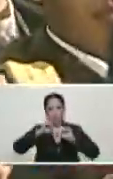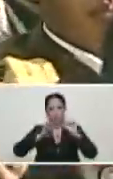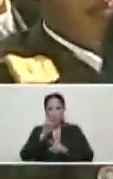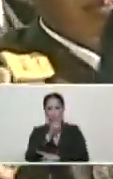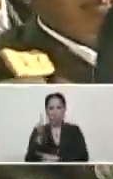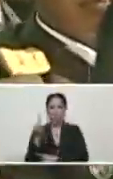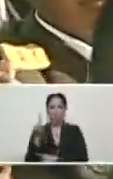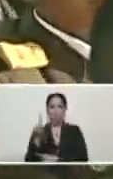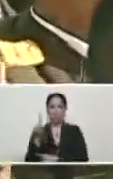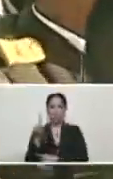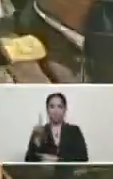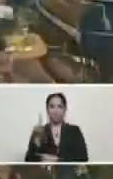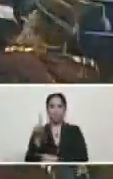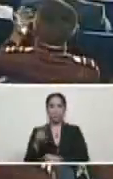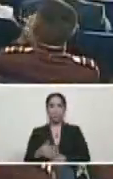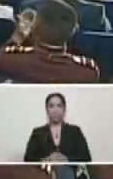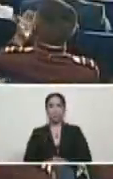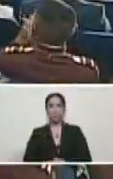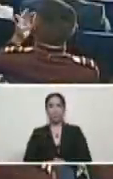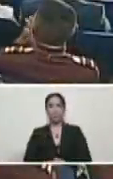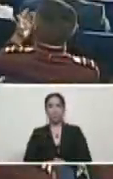XXI.